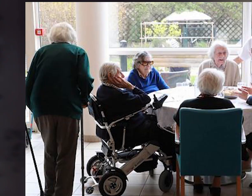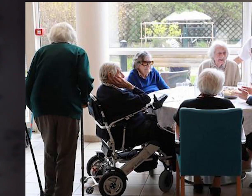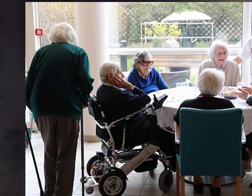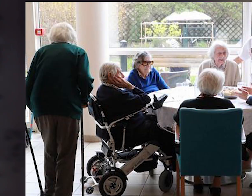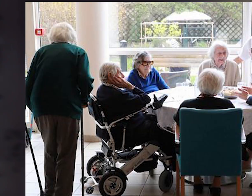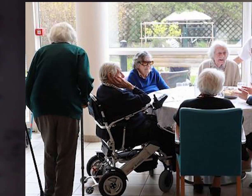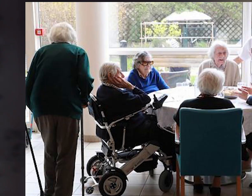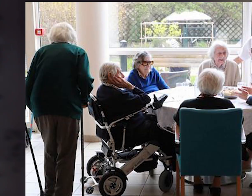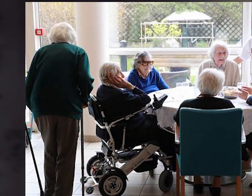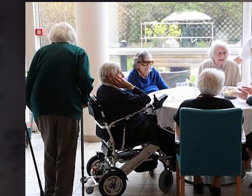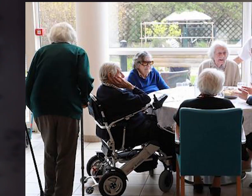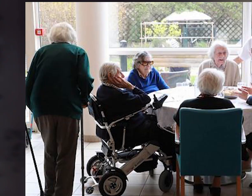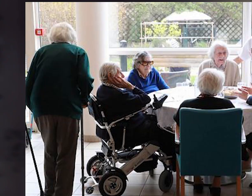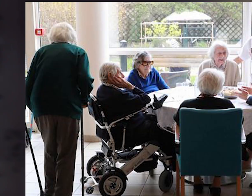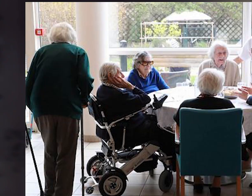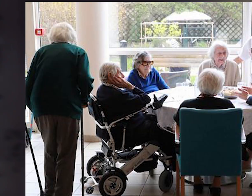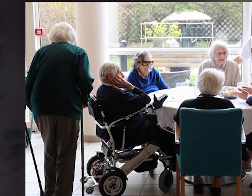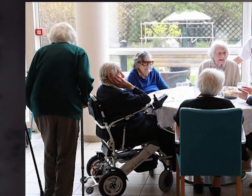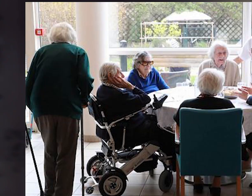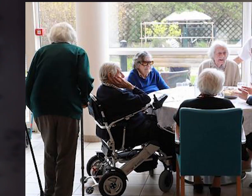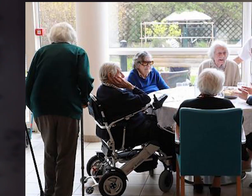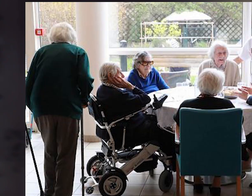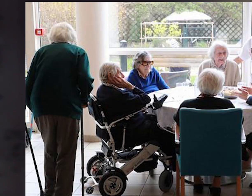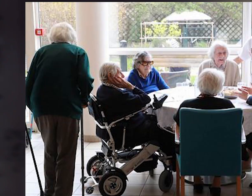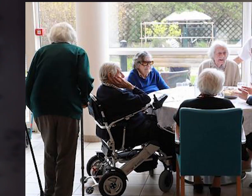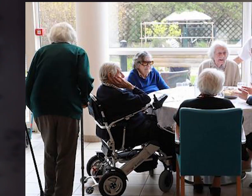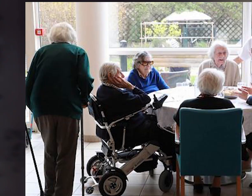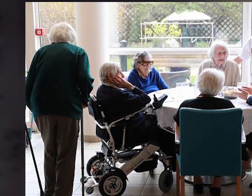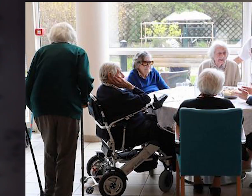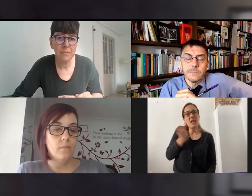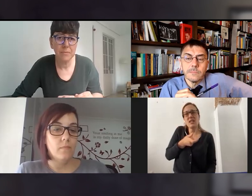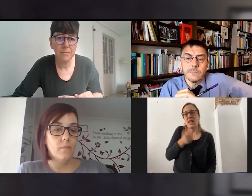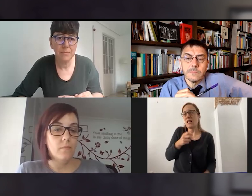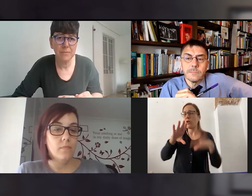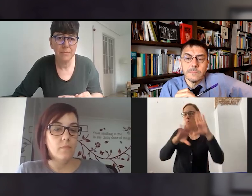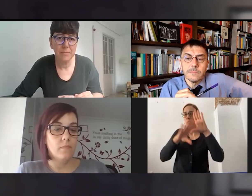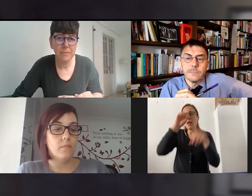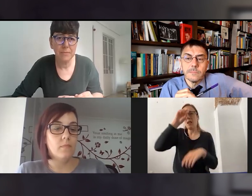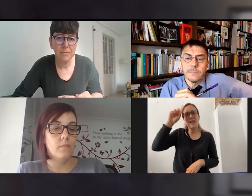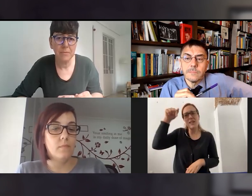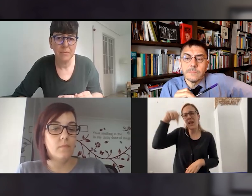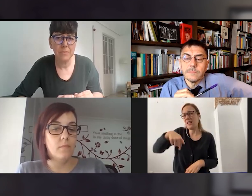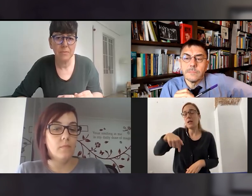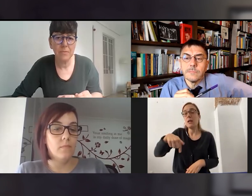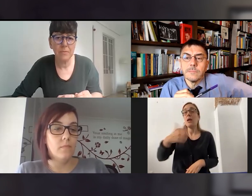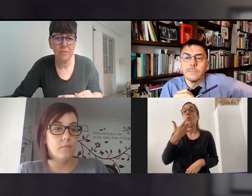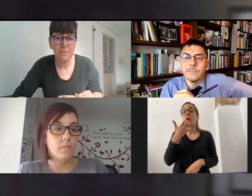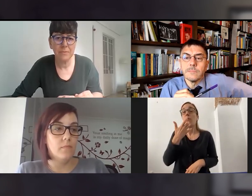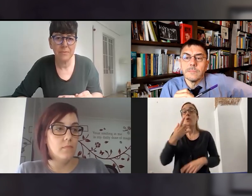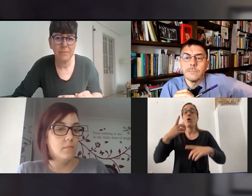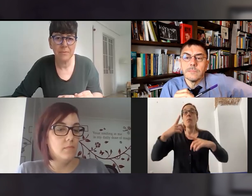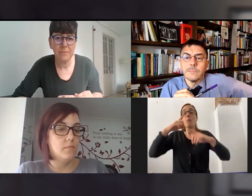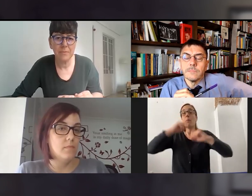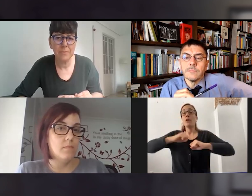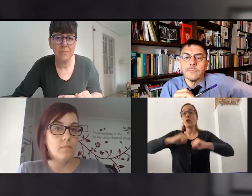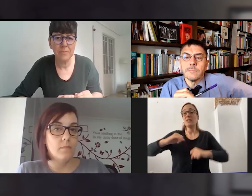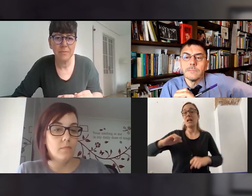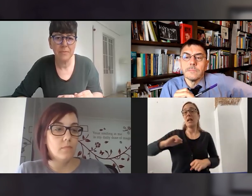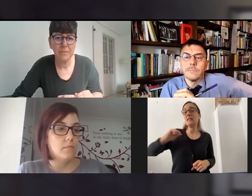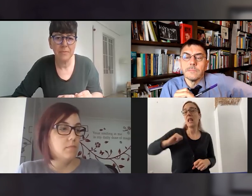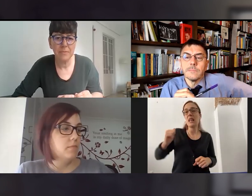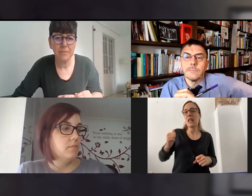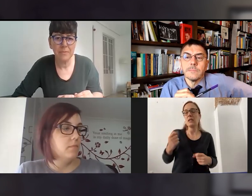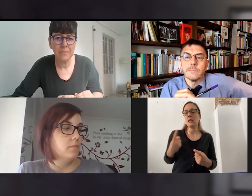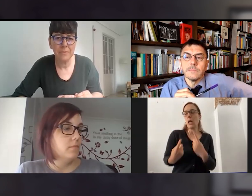Y esto es una constante aquí en la Comunidad de Madrid. Entonces lo vemos en las residencias, cuando empresas privadas han hecho un negocio abandonando a nuestros mayores y dejándolos